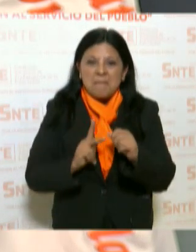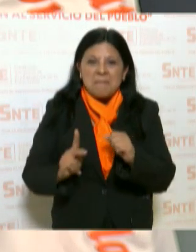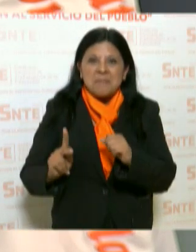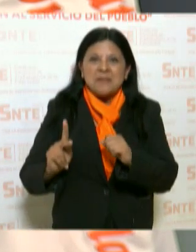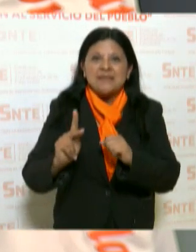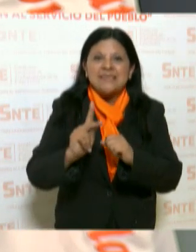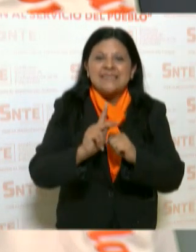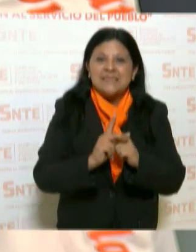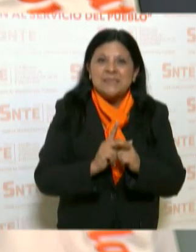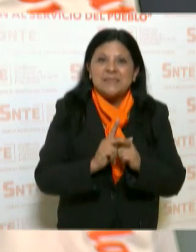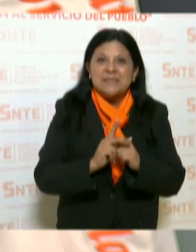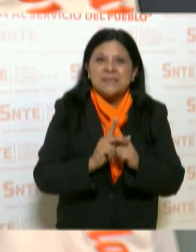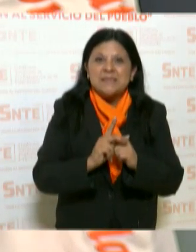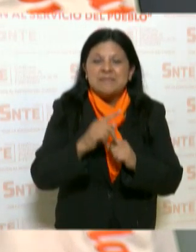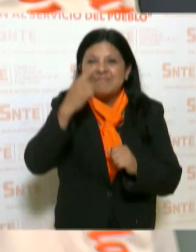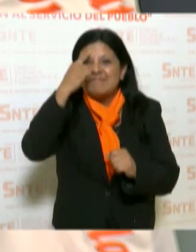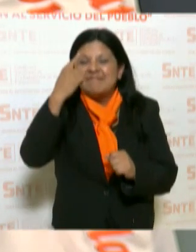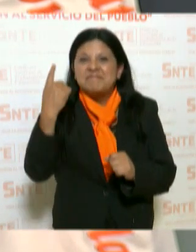para